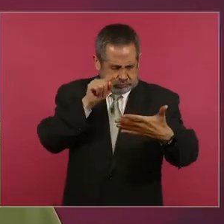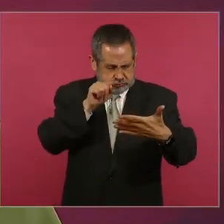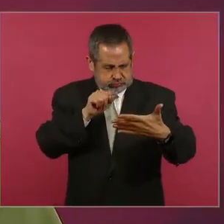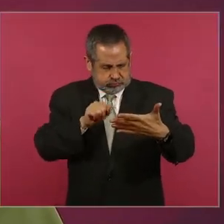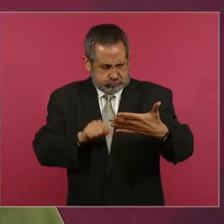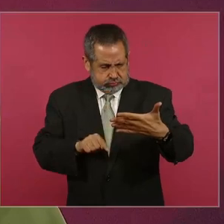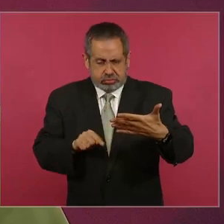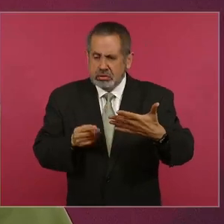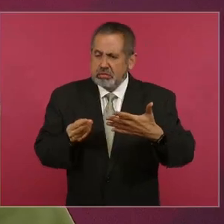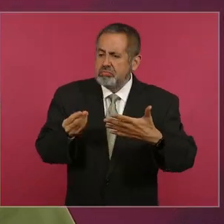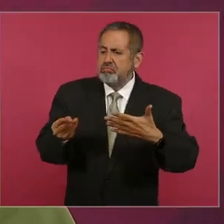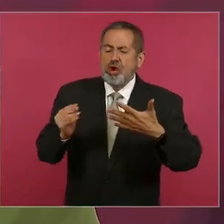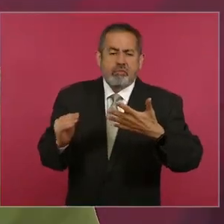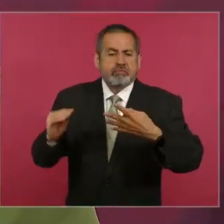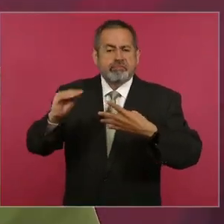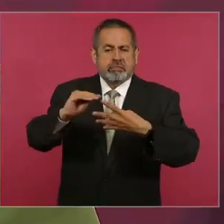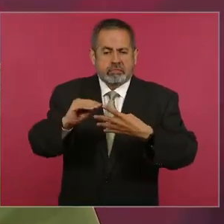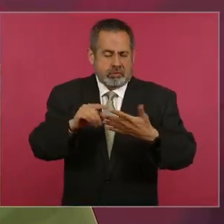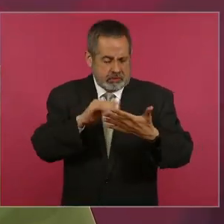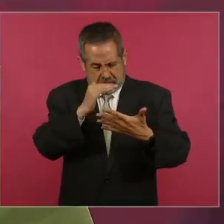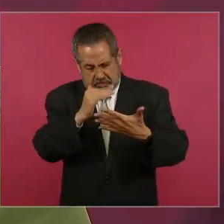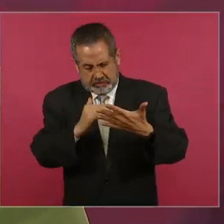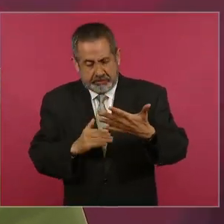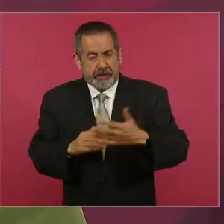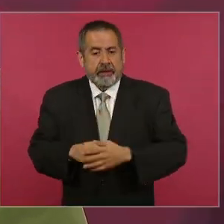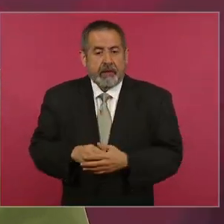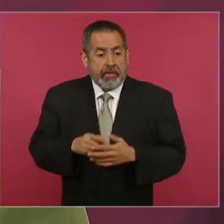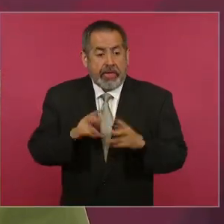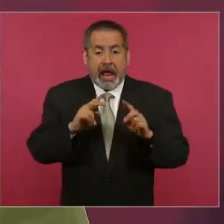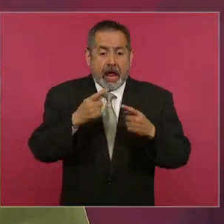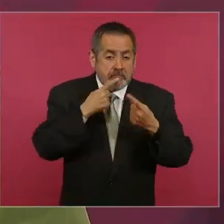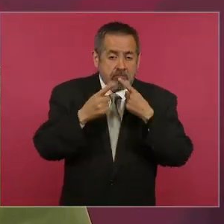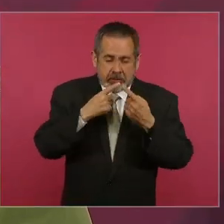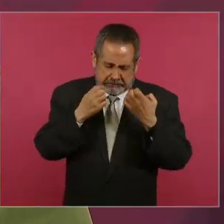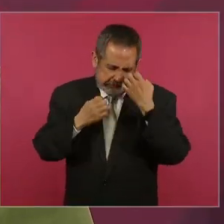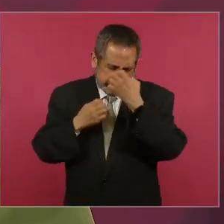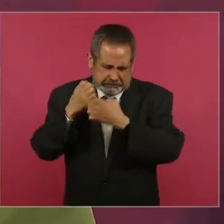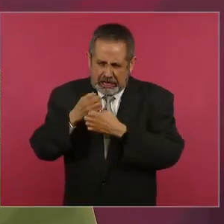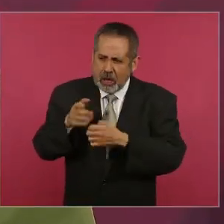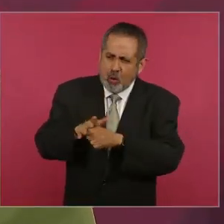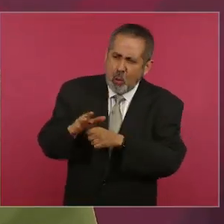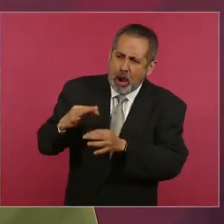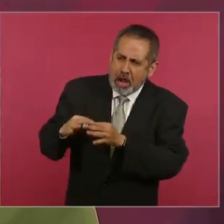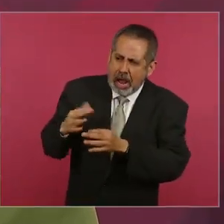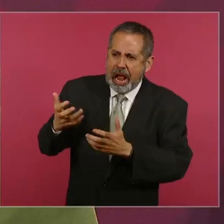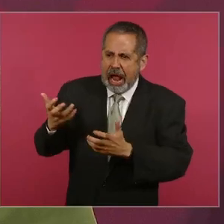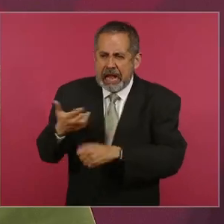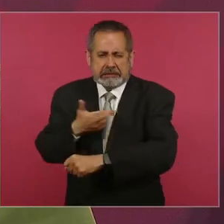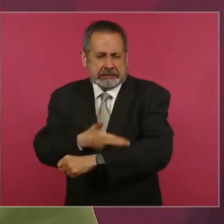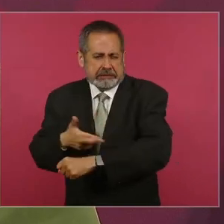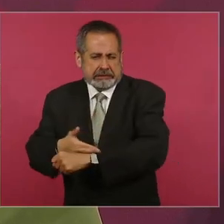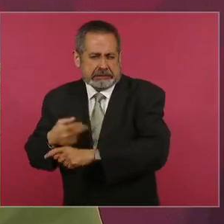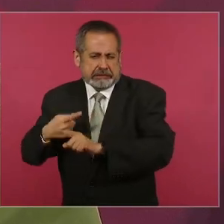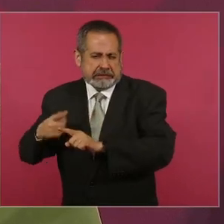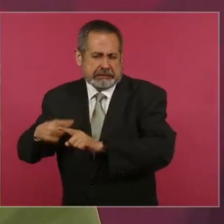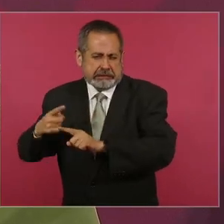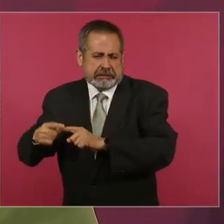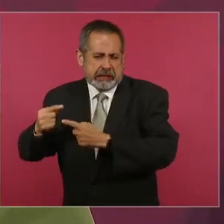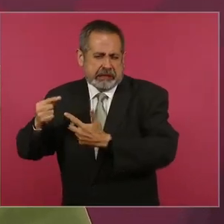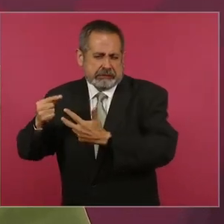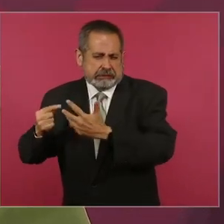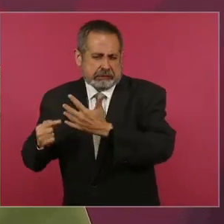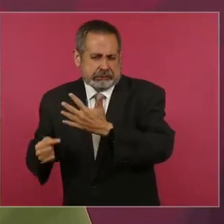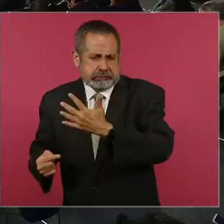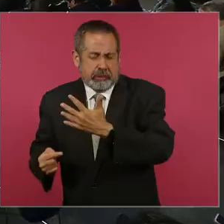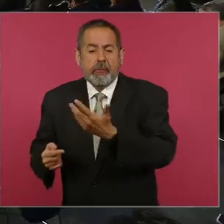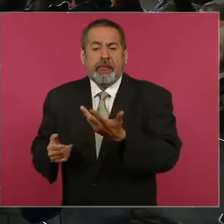le llamamos promoción superior. Ahí se ve lo que ha desarrollado en todos los grados, cuál ha sido